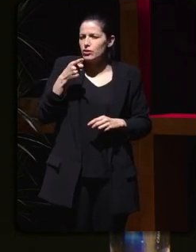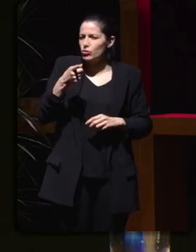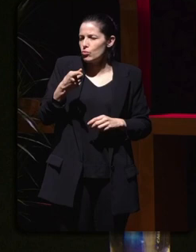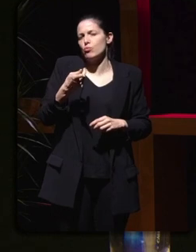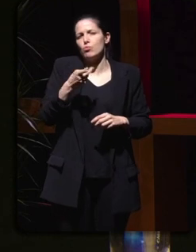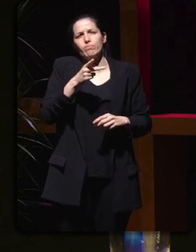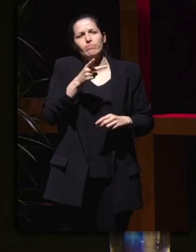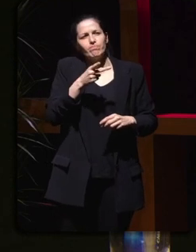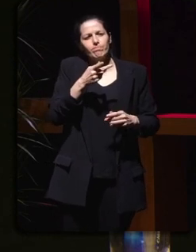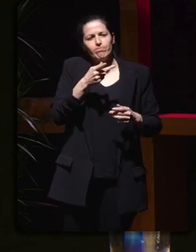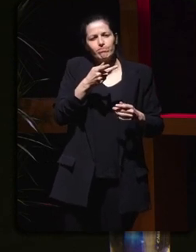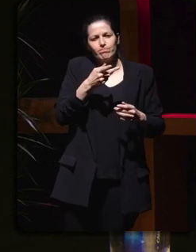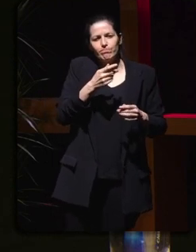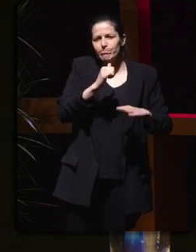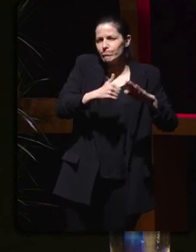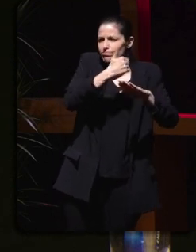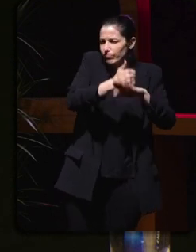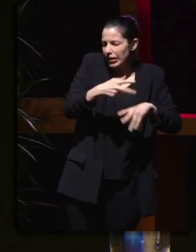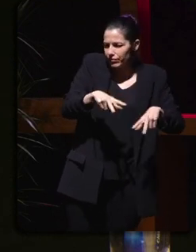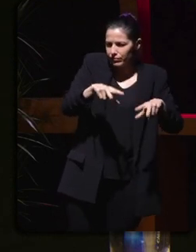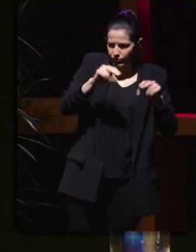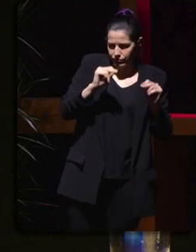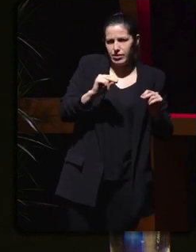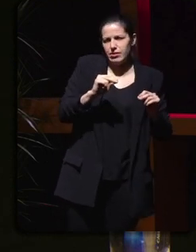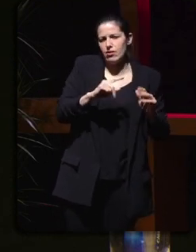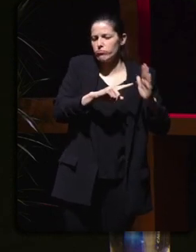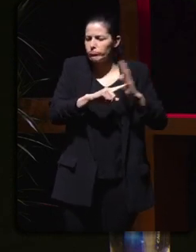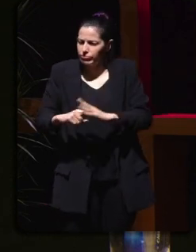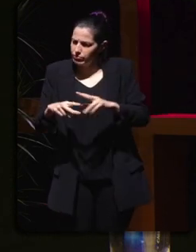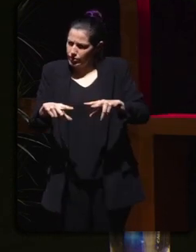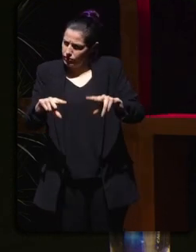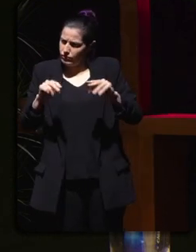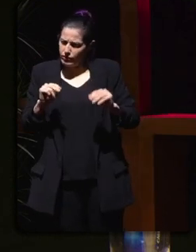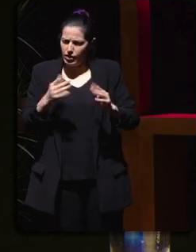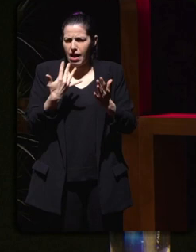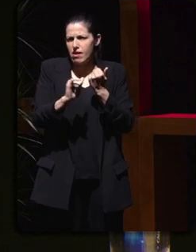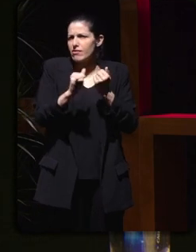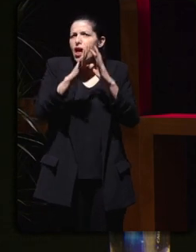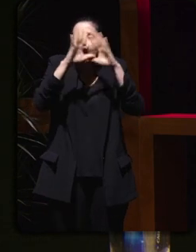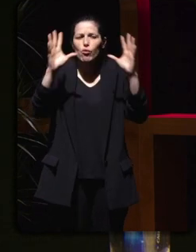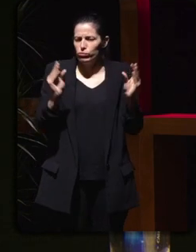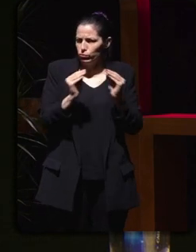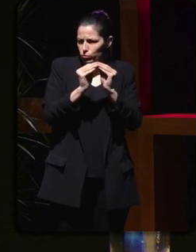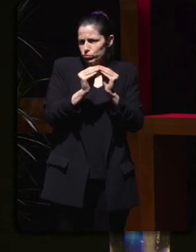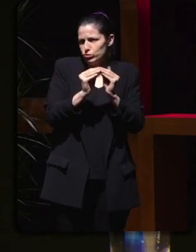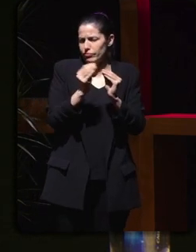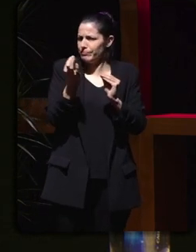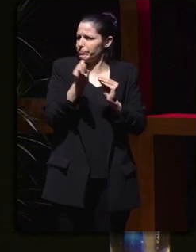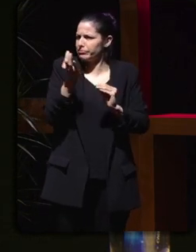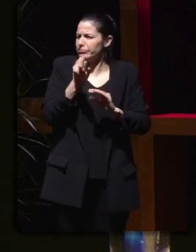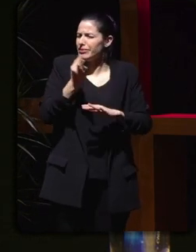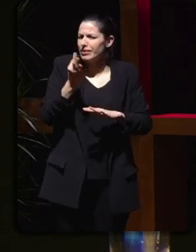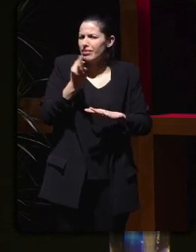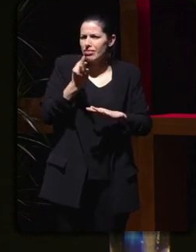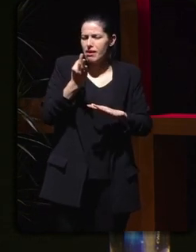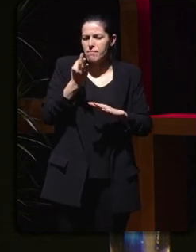jerarquizando y al final lleguemos a la conclusión de que ese marco conceptual que es hegemónico en el